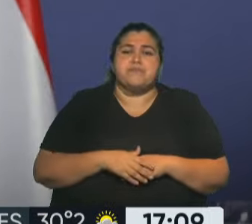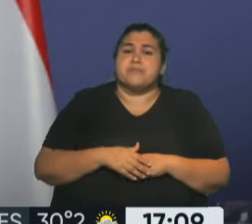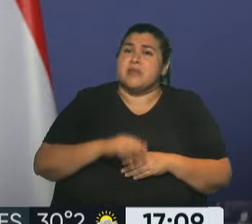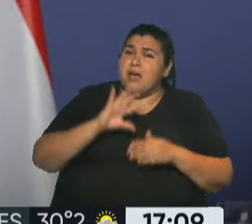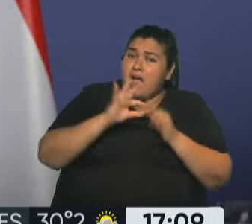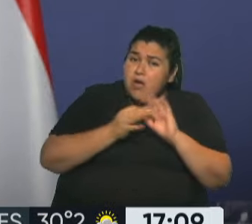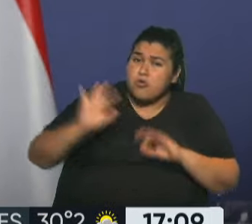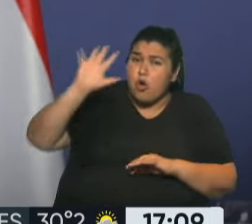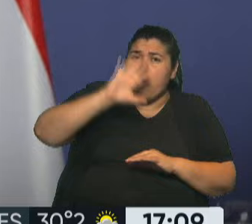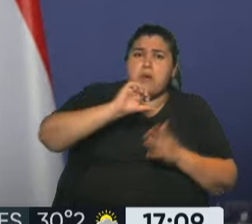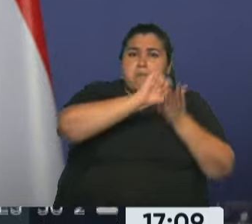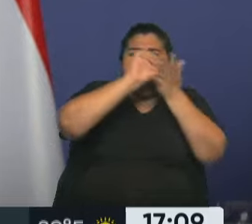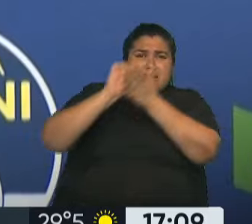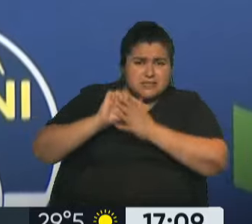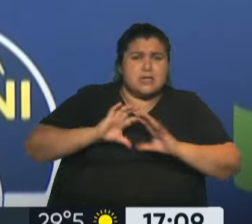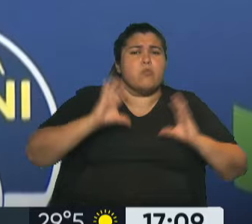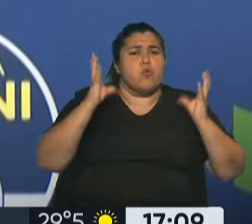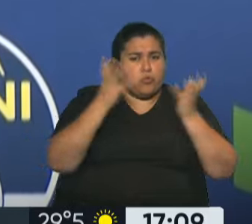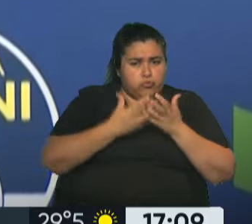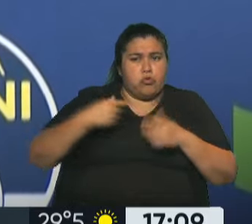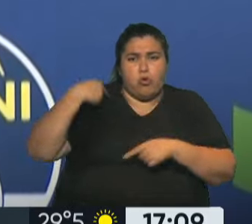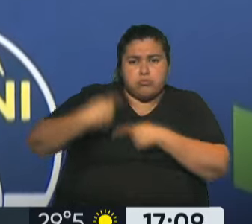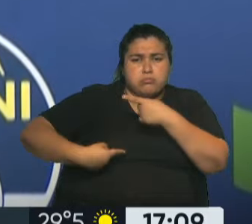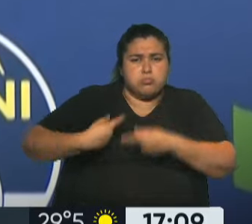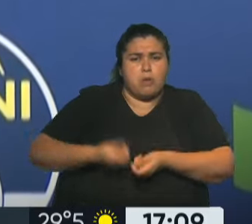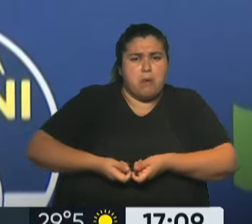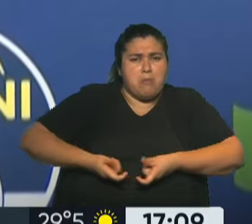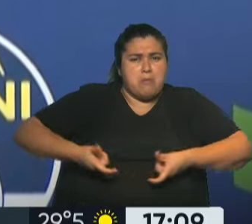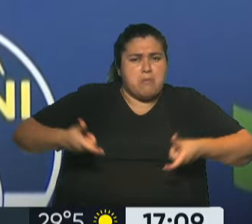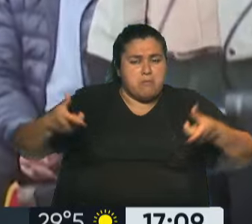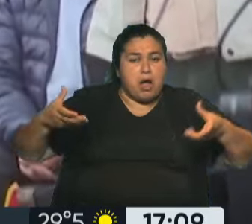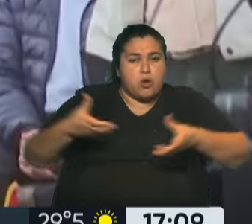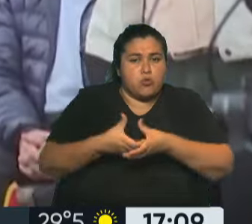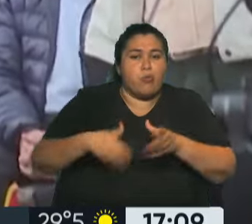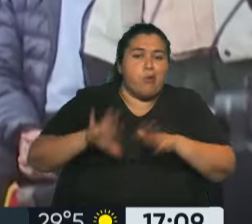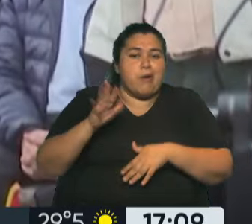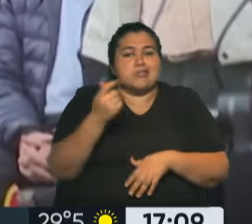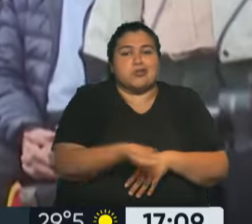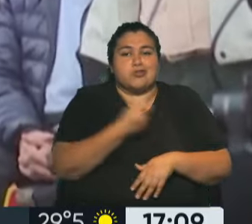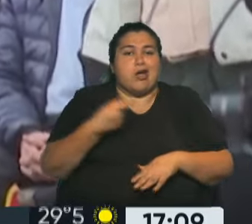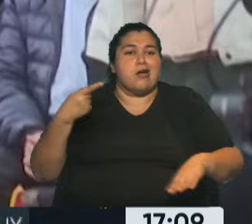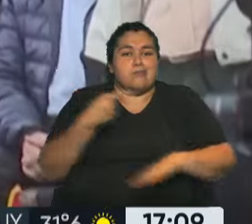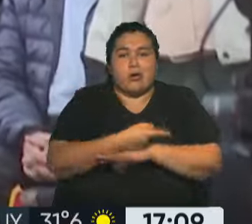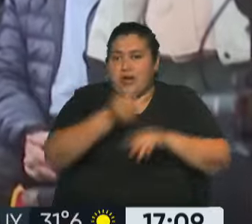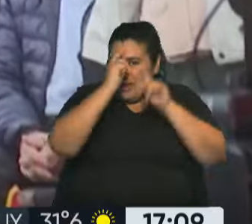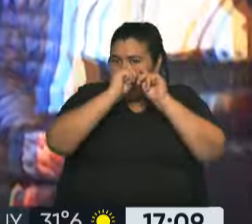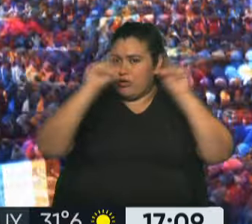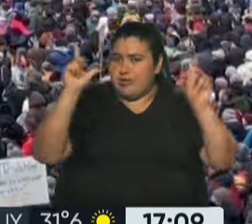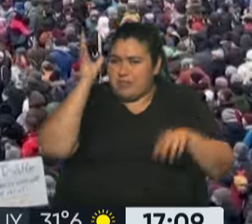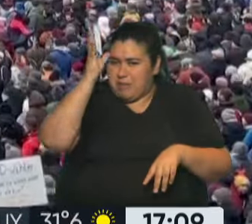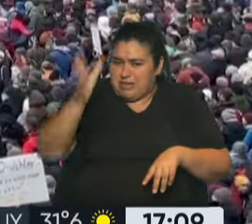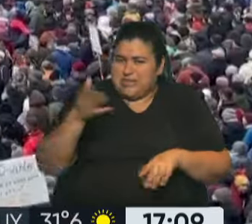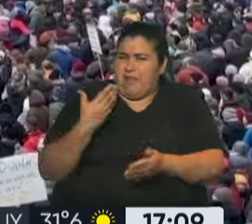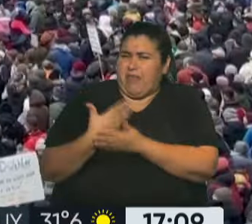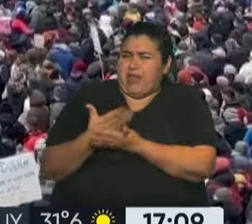Europa y varios países del mundo, crecen las fórmulas totalizadoras y nacionalistas marcadas por una ideología de extrema derecha.